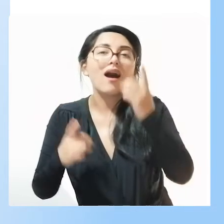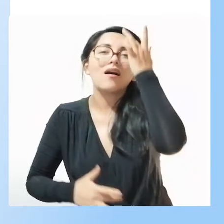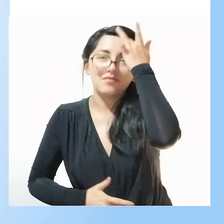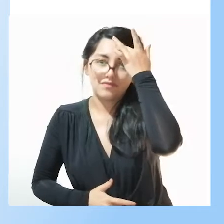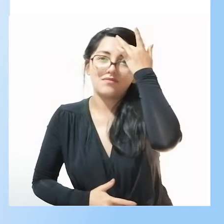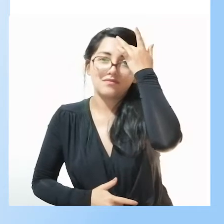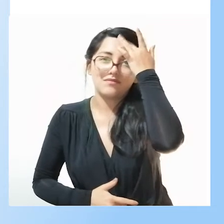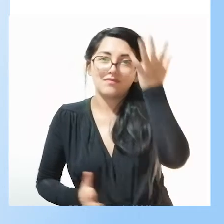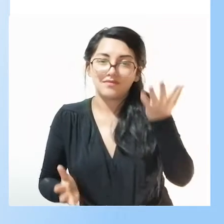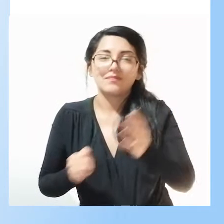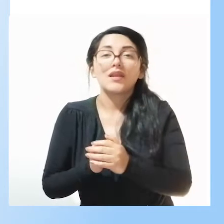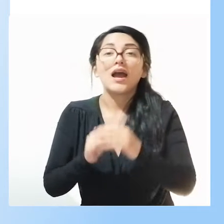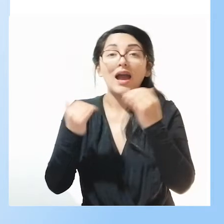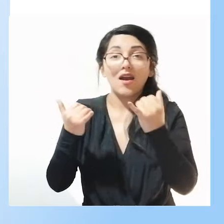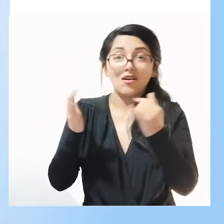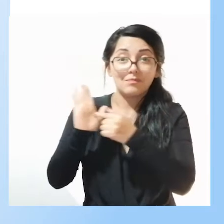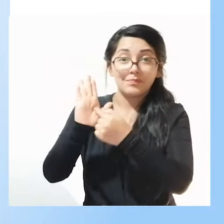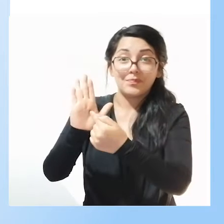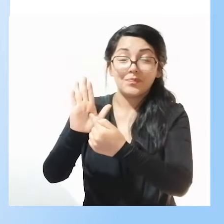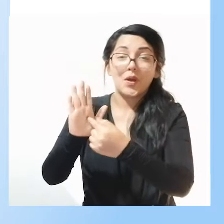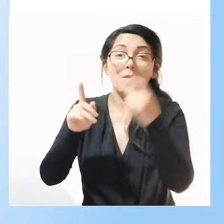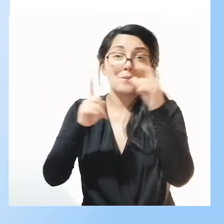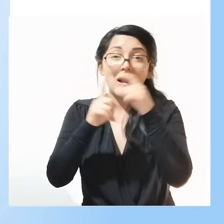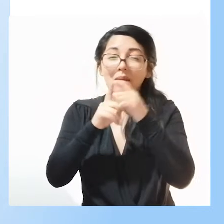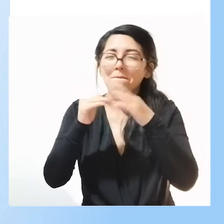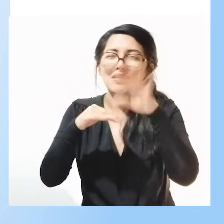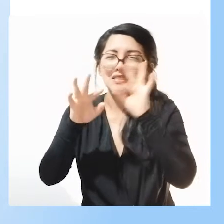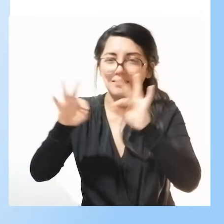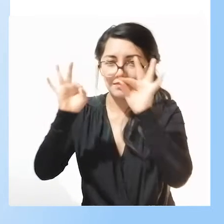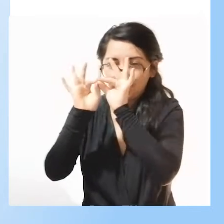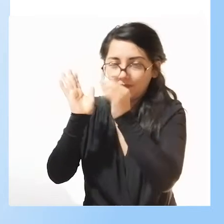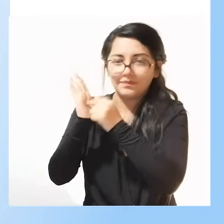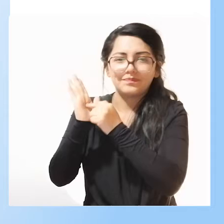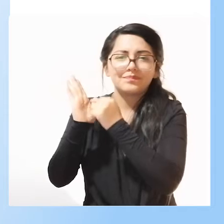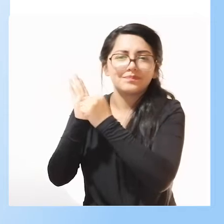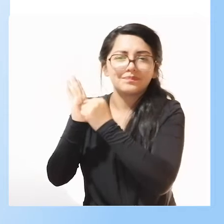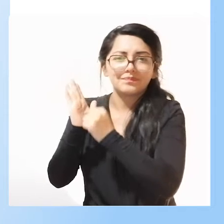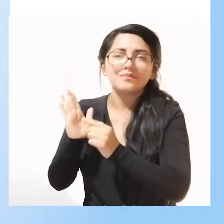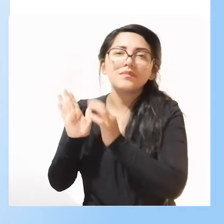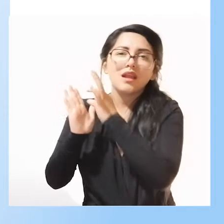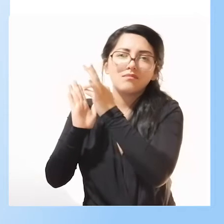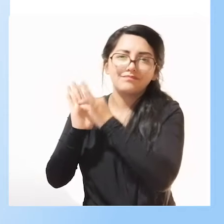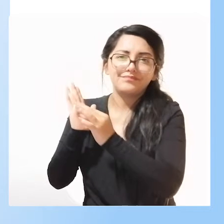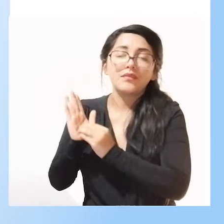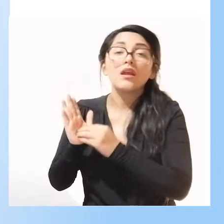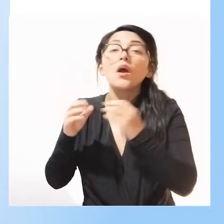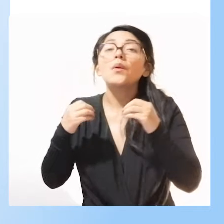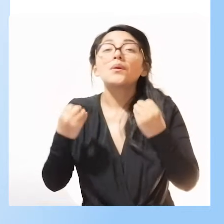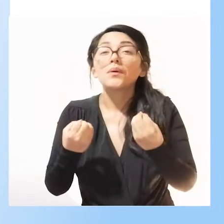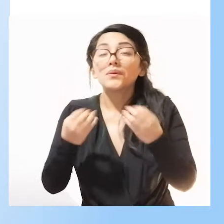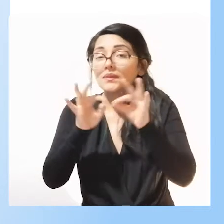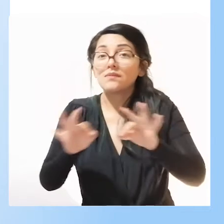He destacado los términos más importantes de este concepto porque lo que se pretende cuando fomentamos